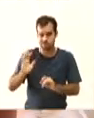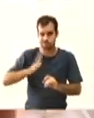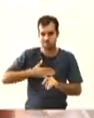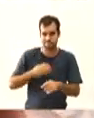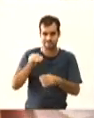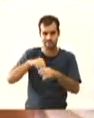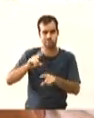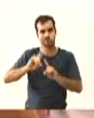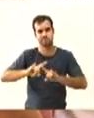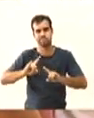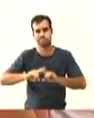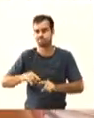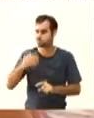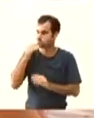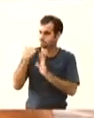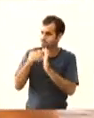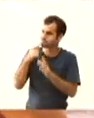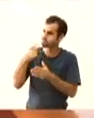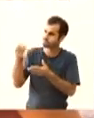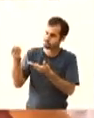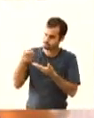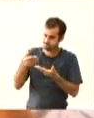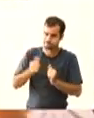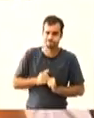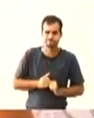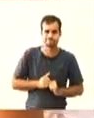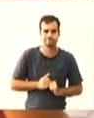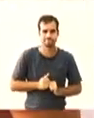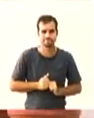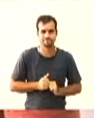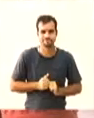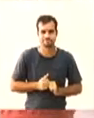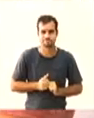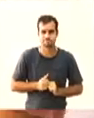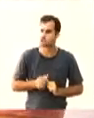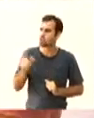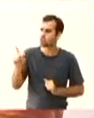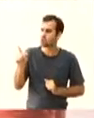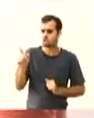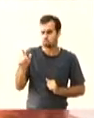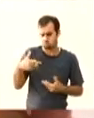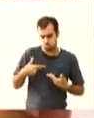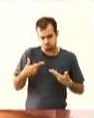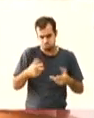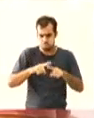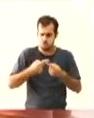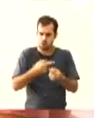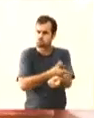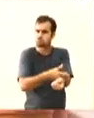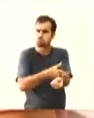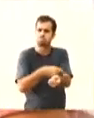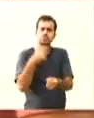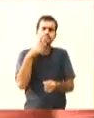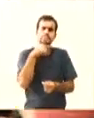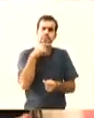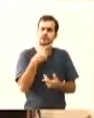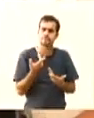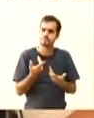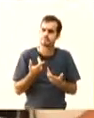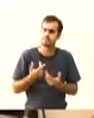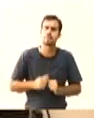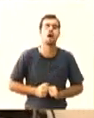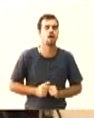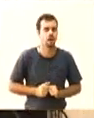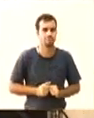Muy buenas tardes, ¿me puede decir su nombre? Danis Díaz. Danis, háblame un poco acerca de qué te motivó a estar aquí hoy donando sangre. Bueno,